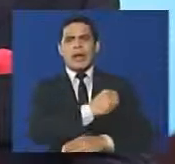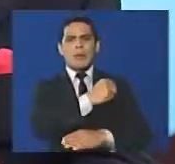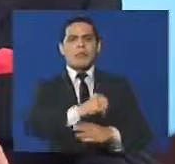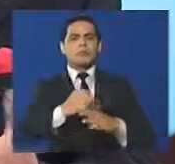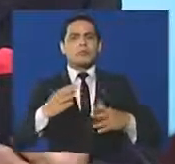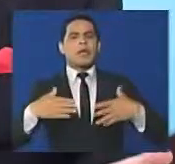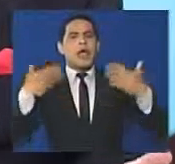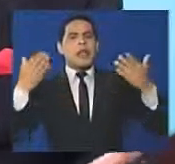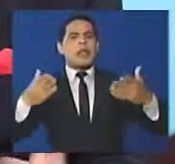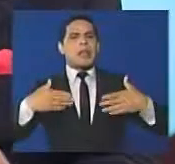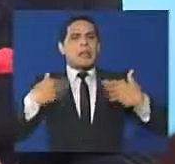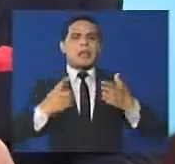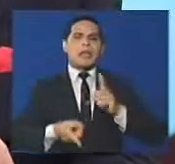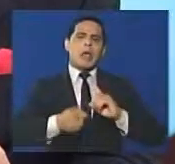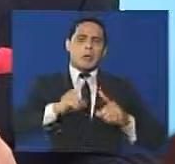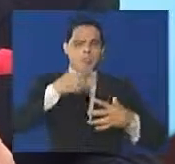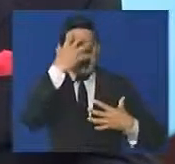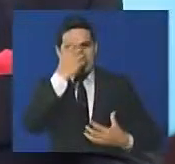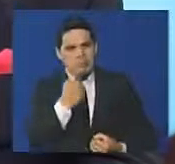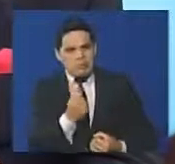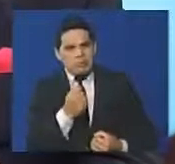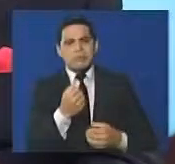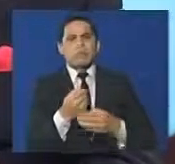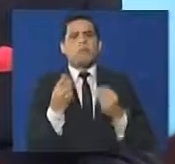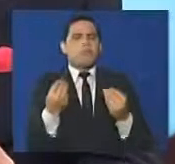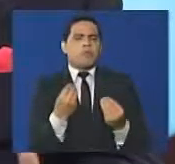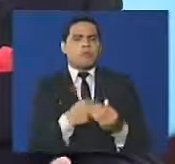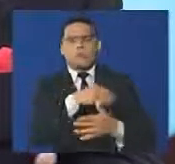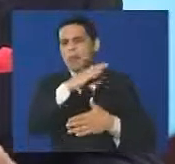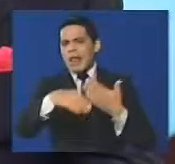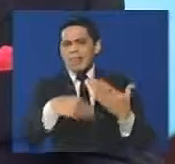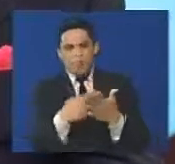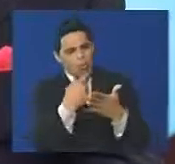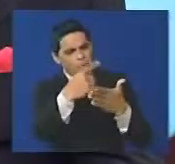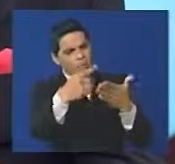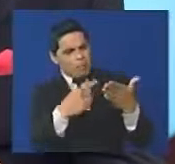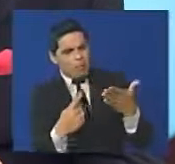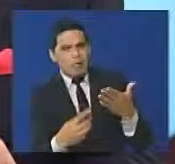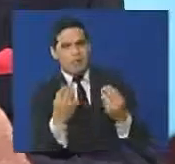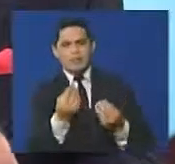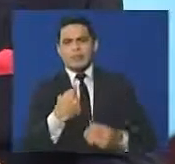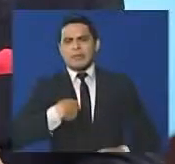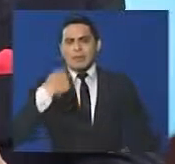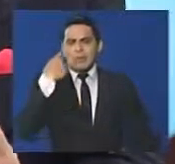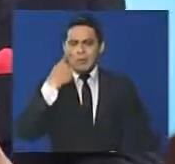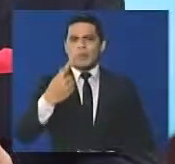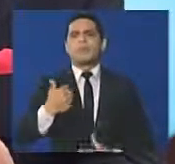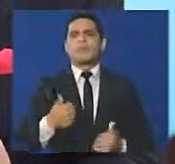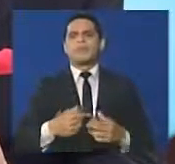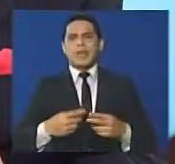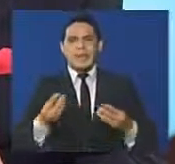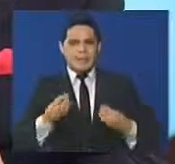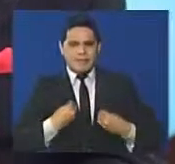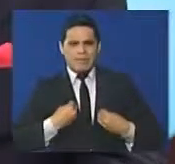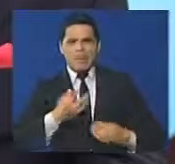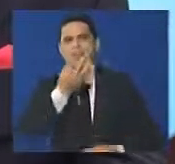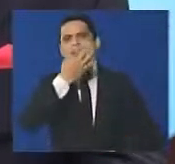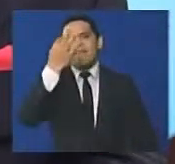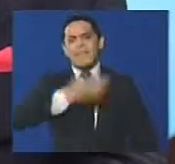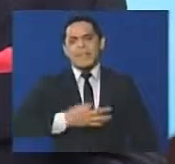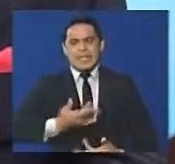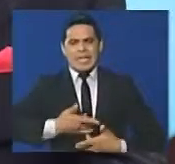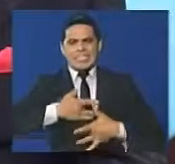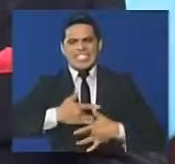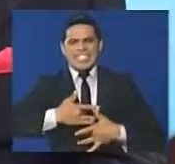alegre, hay música fúnebre, en fin, hay para todo. Y cuando uno vive y se dedica a